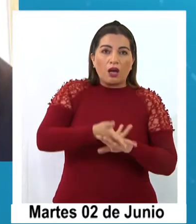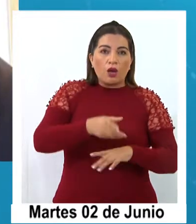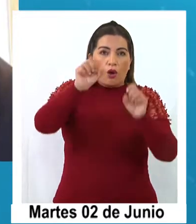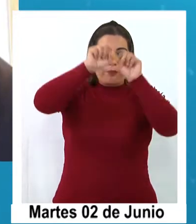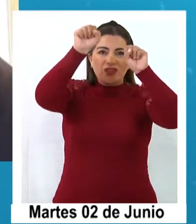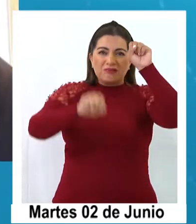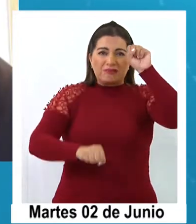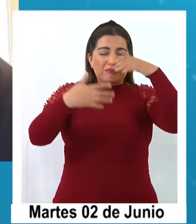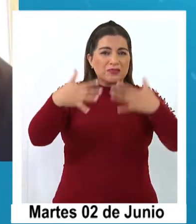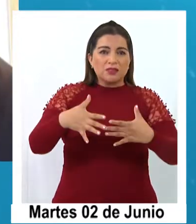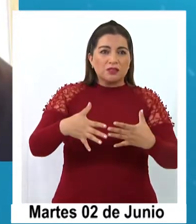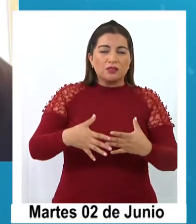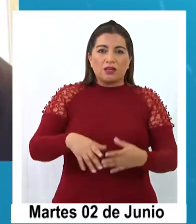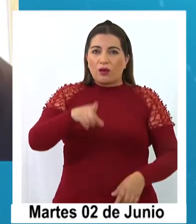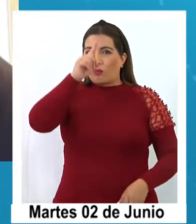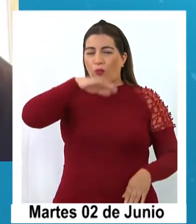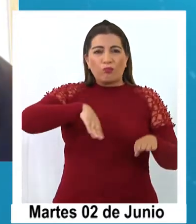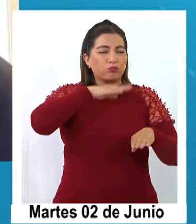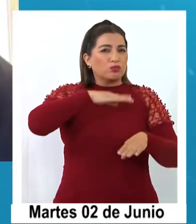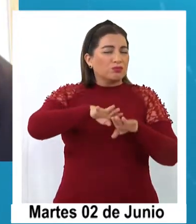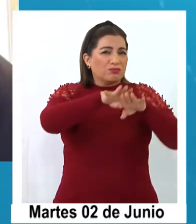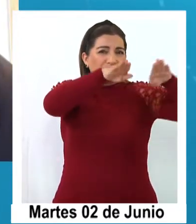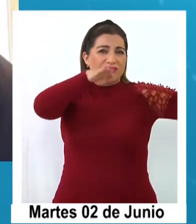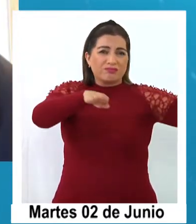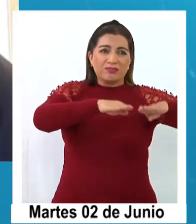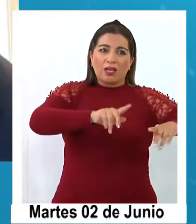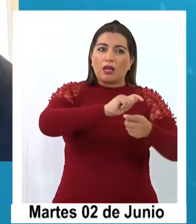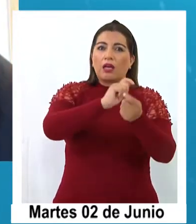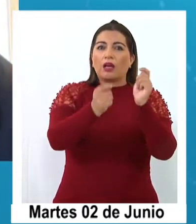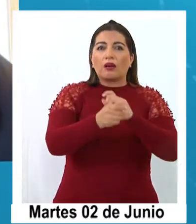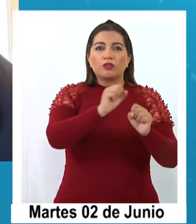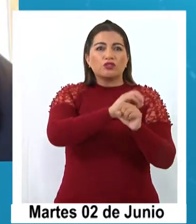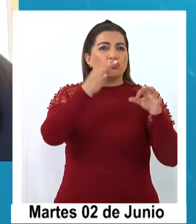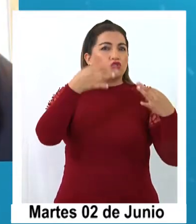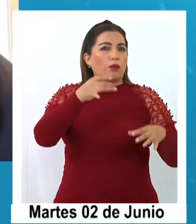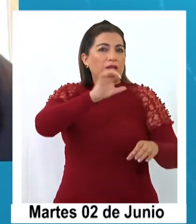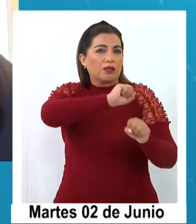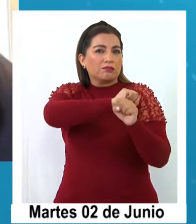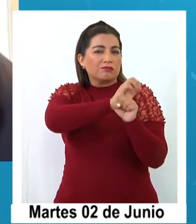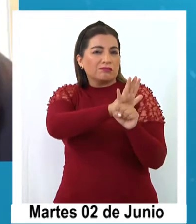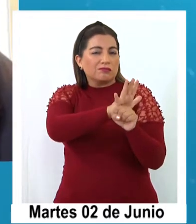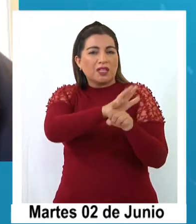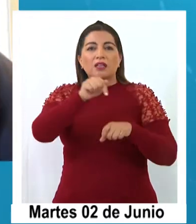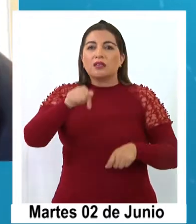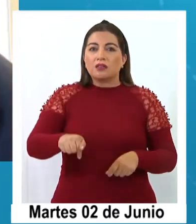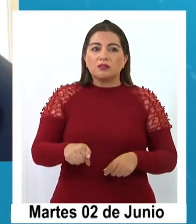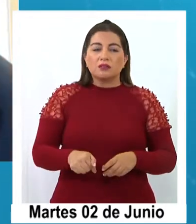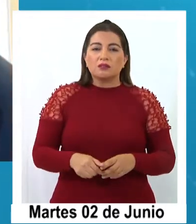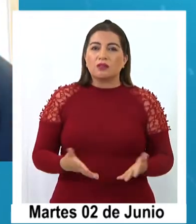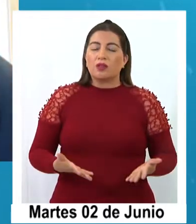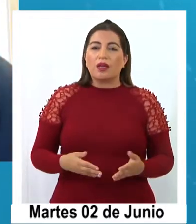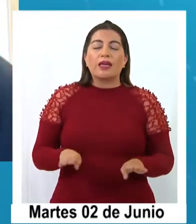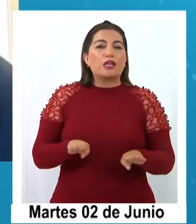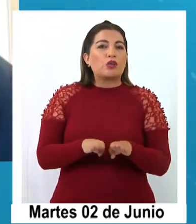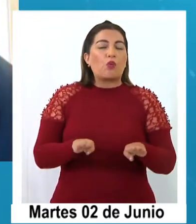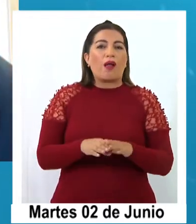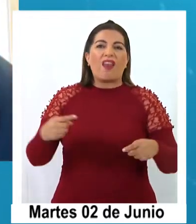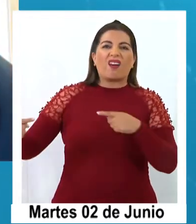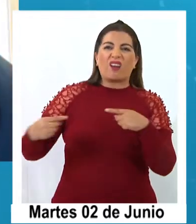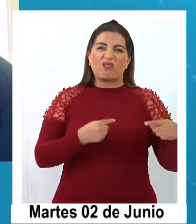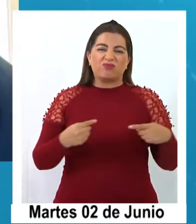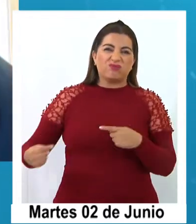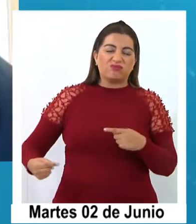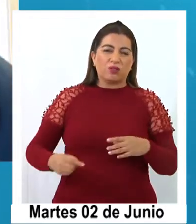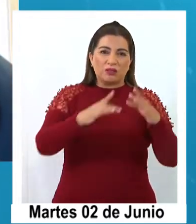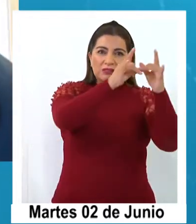colapsados definitivamente en el hospital, que este se había transformado en un hospital COVID, y que esta era una medicina de guerra, digamos, en el sentido de que